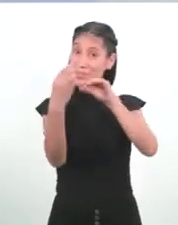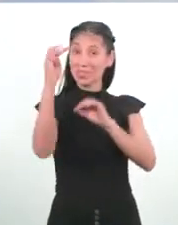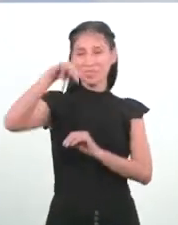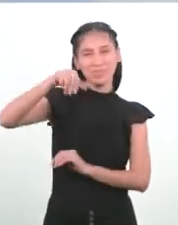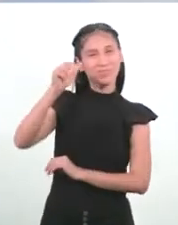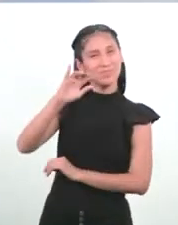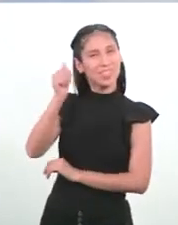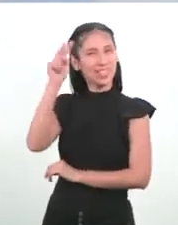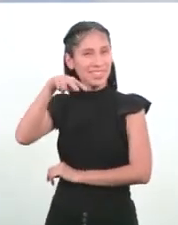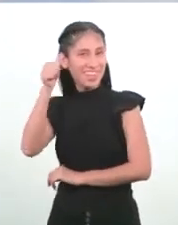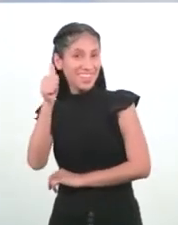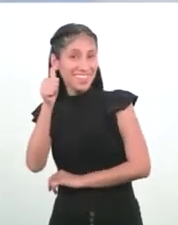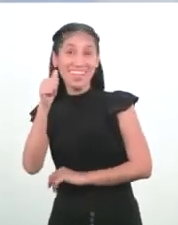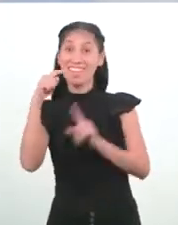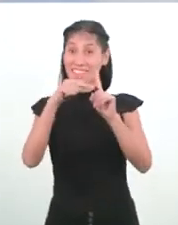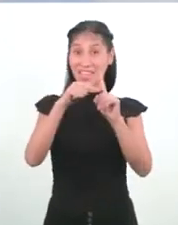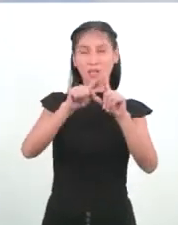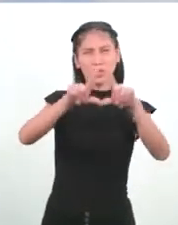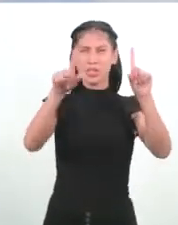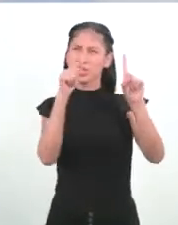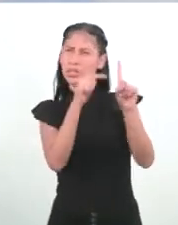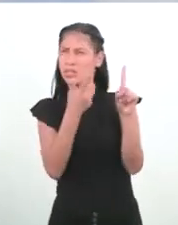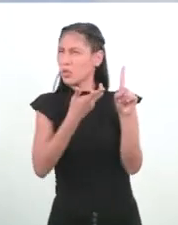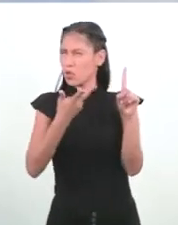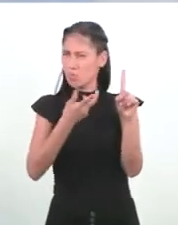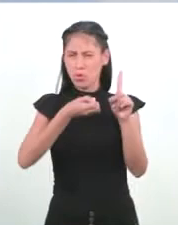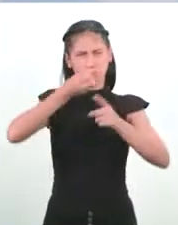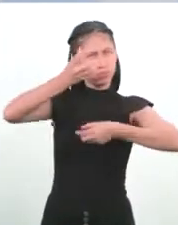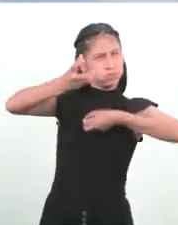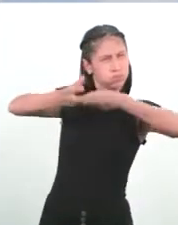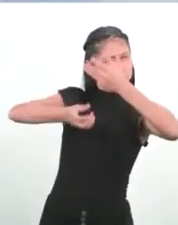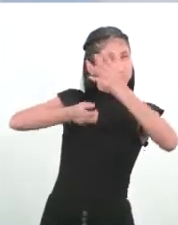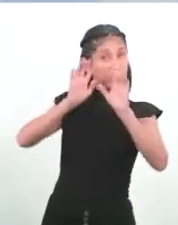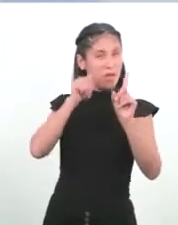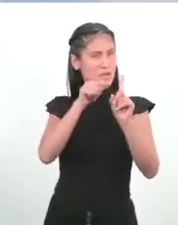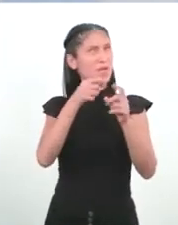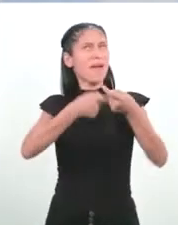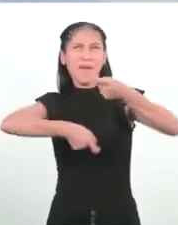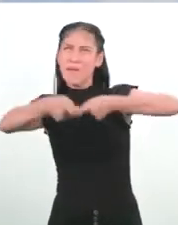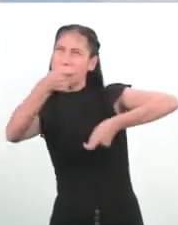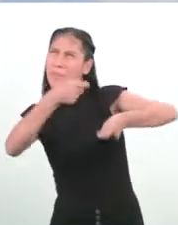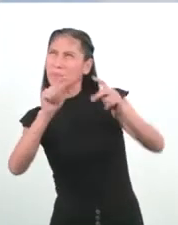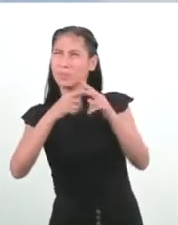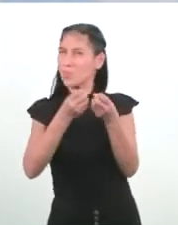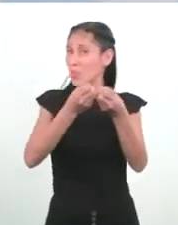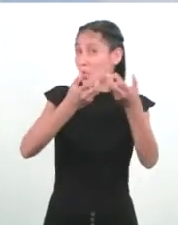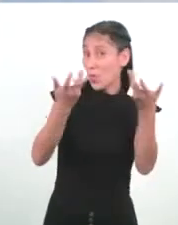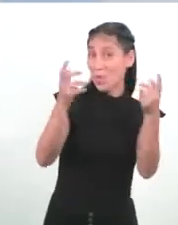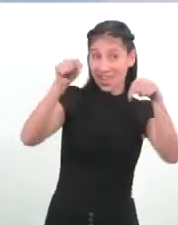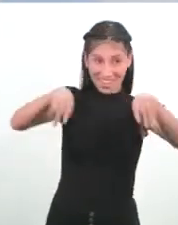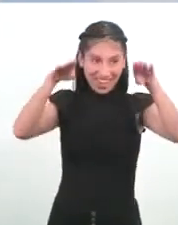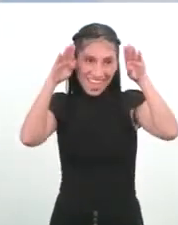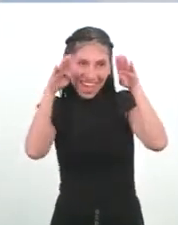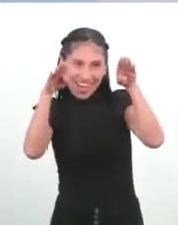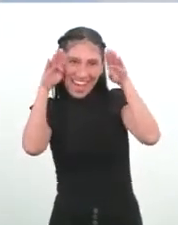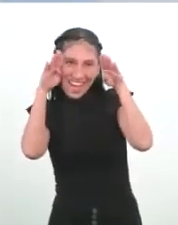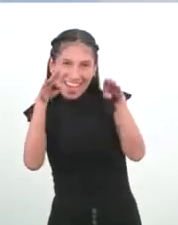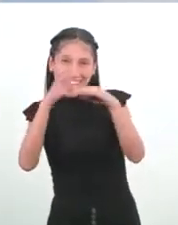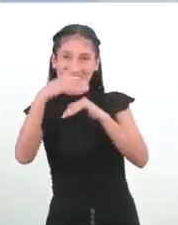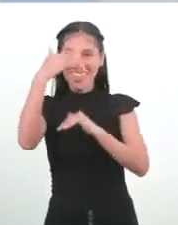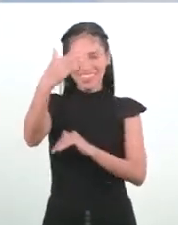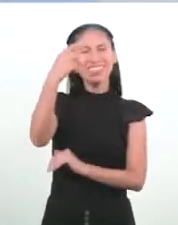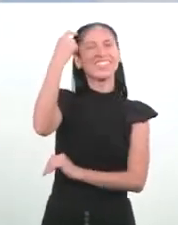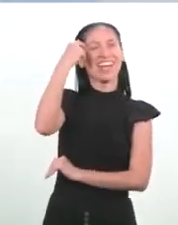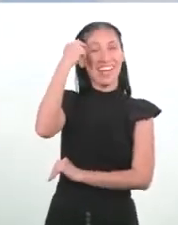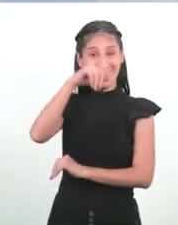con Mariana Costa de Laboratoria. Ella nos contará un poco más sobre su emprendimiento. Así que prestemos atención y